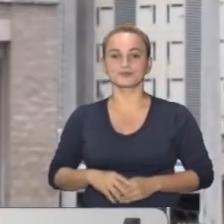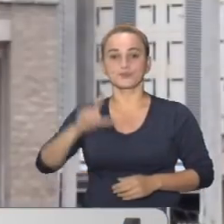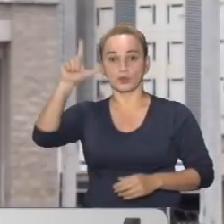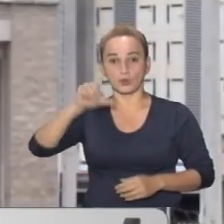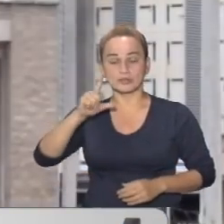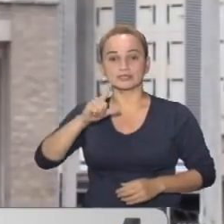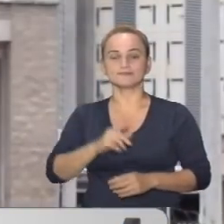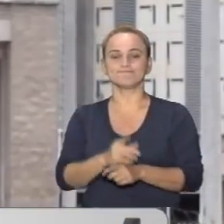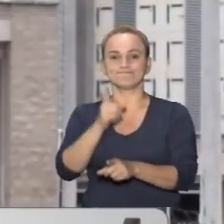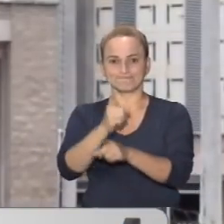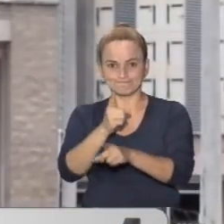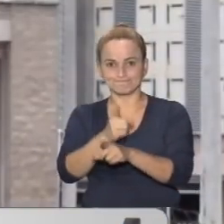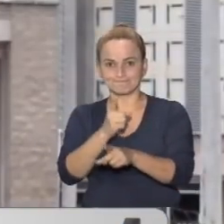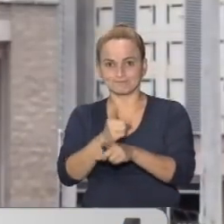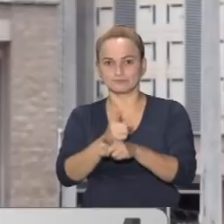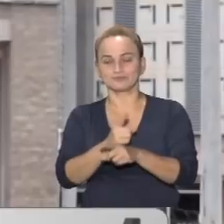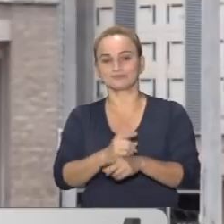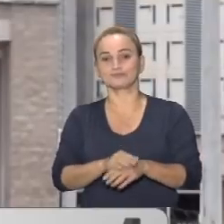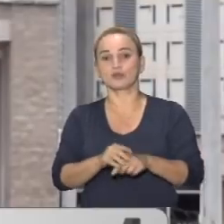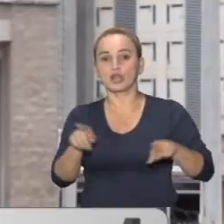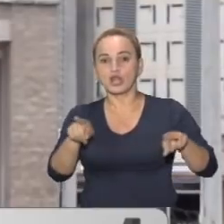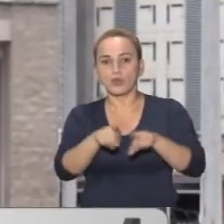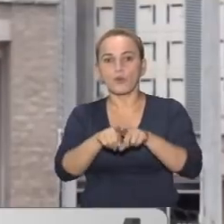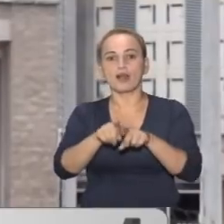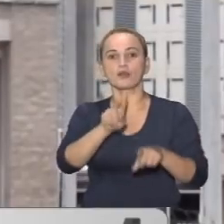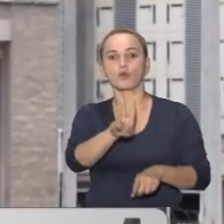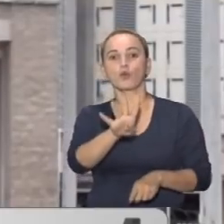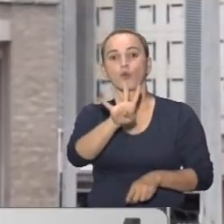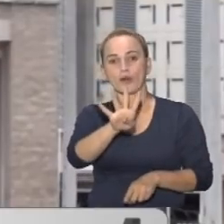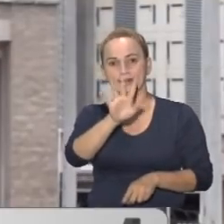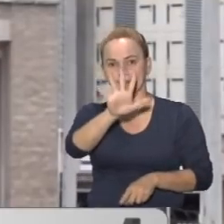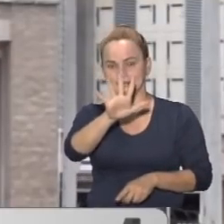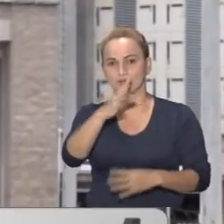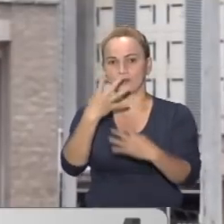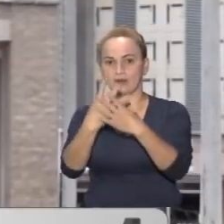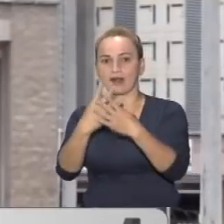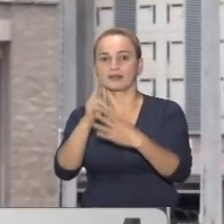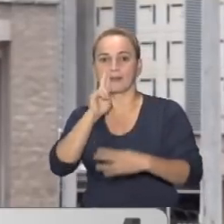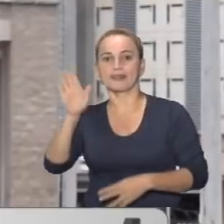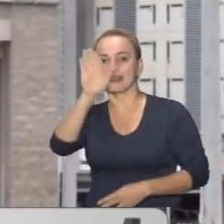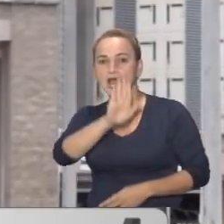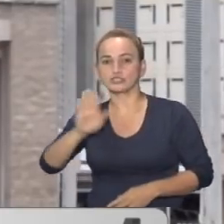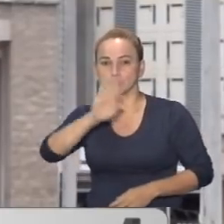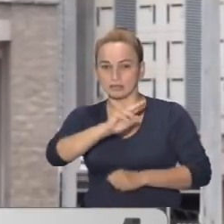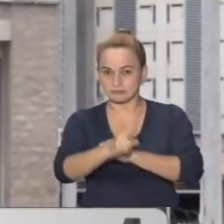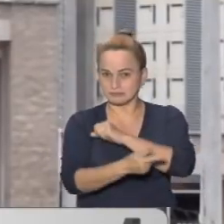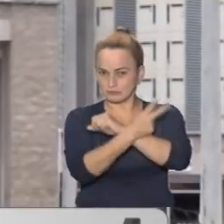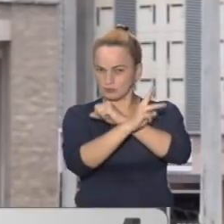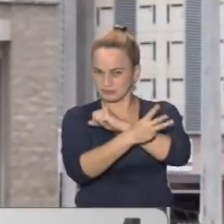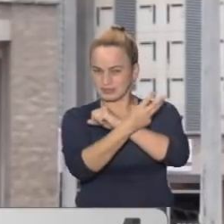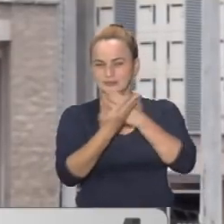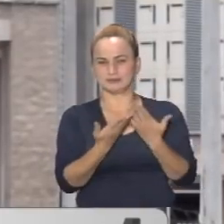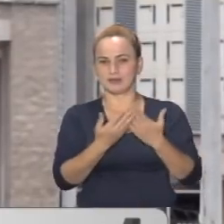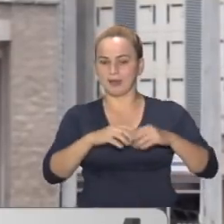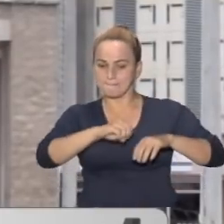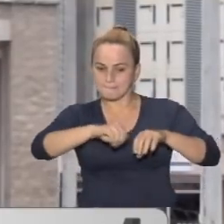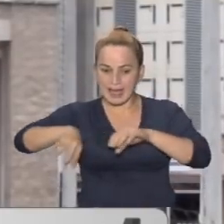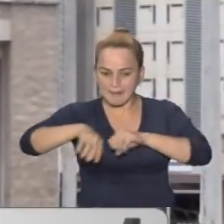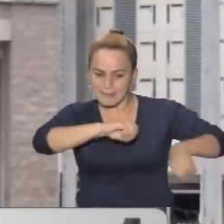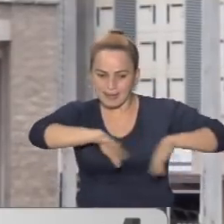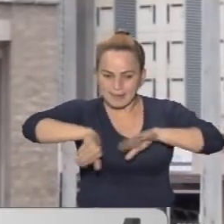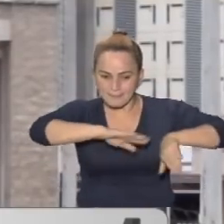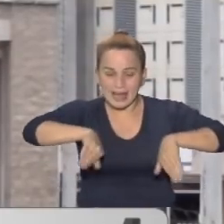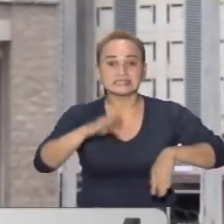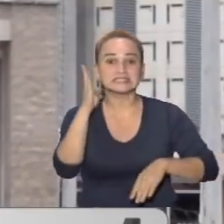Luisa, esta operación se realizó de manera simultánea en 45 cárceles del país en horas de la madrugada y se encontraron decenas